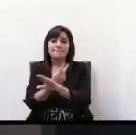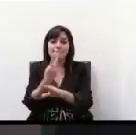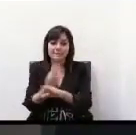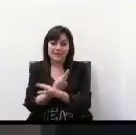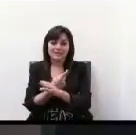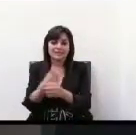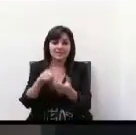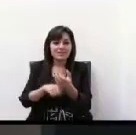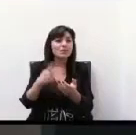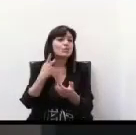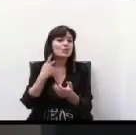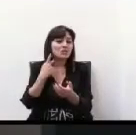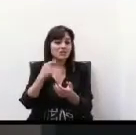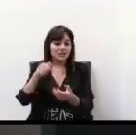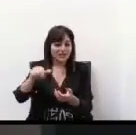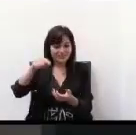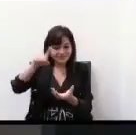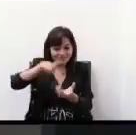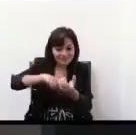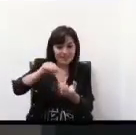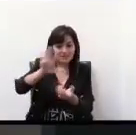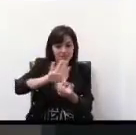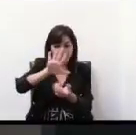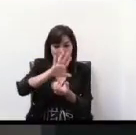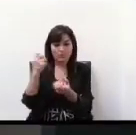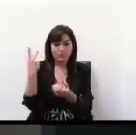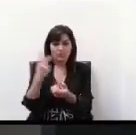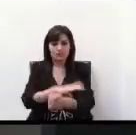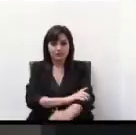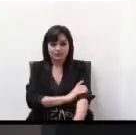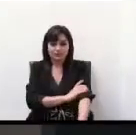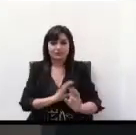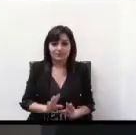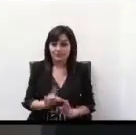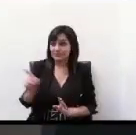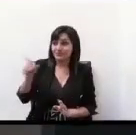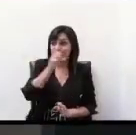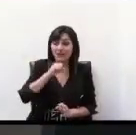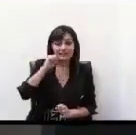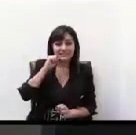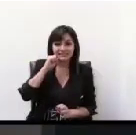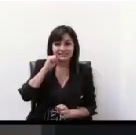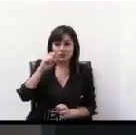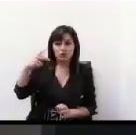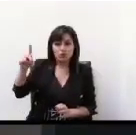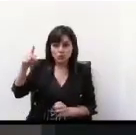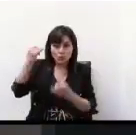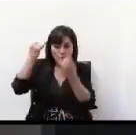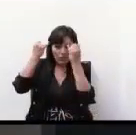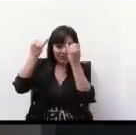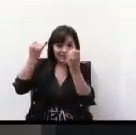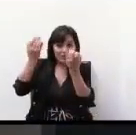la política interior del Estado. La visión del gobernador del Estado de Puebla para la Secretaría de